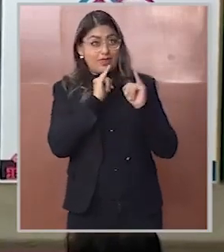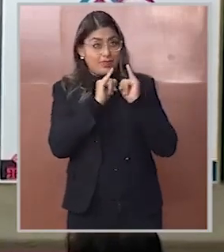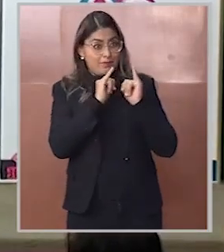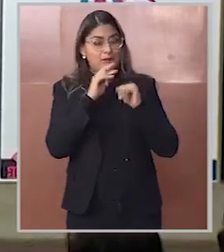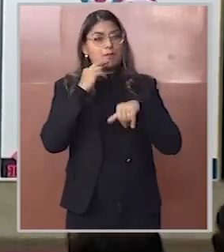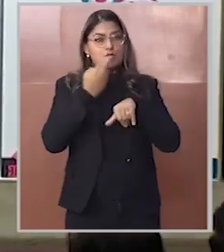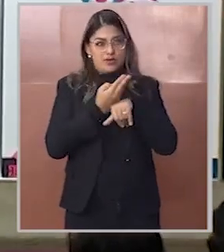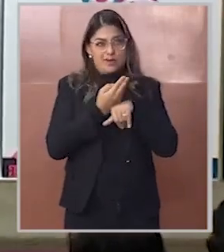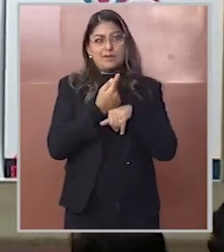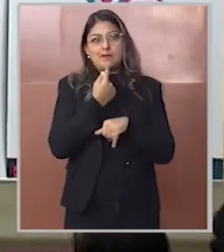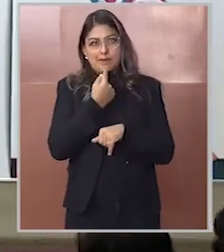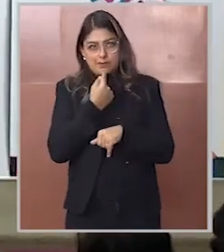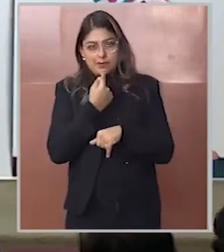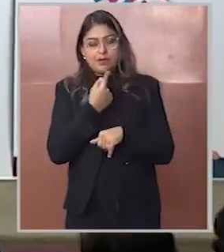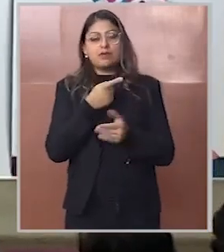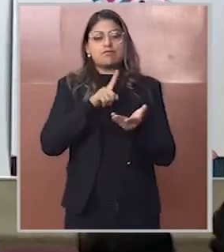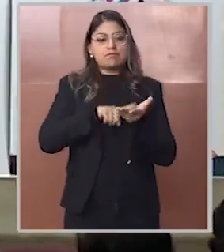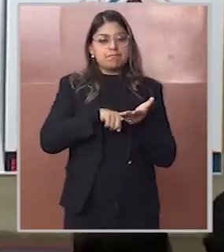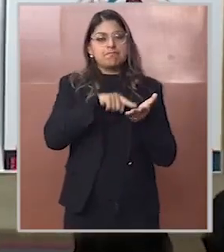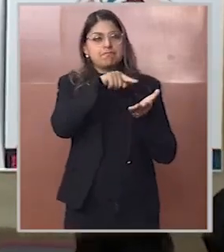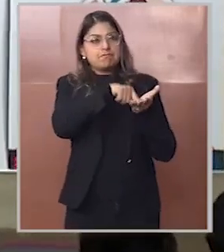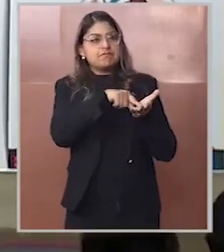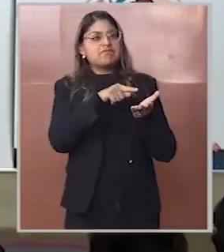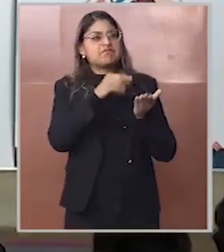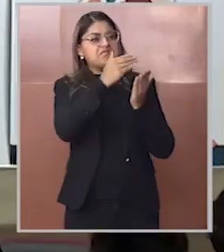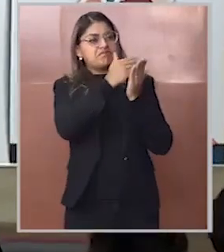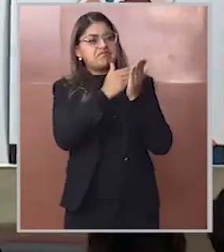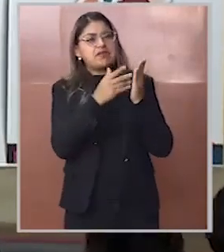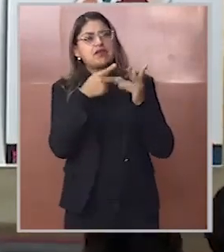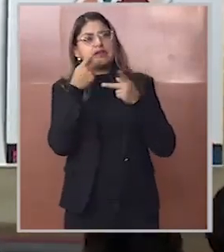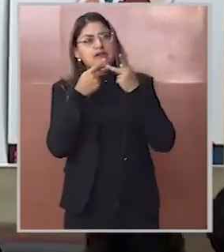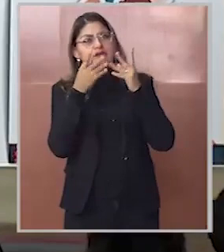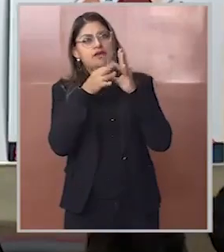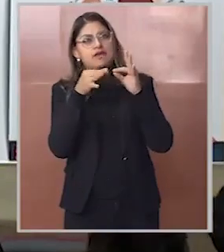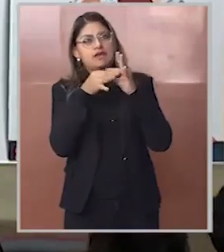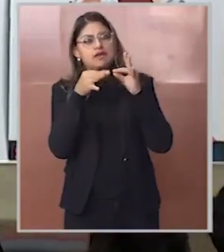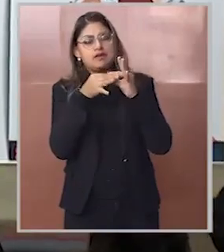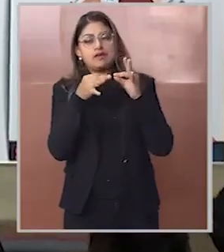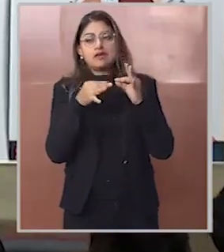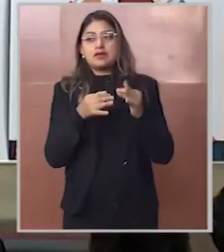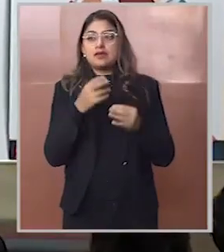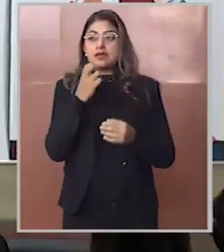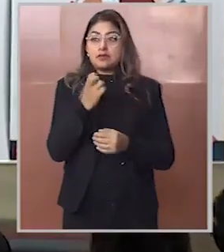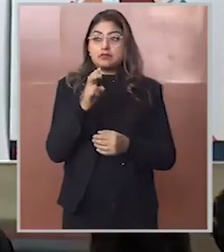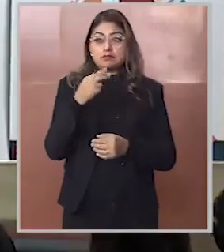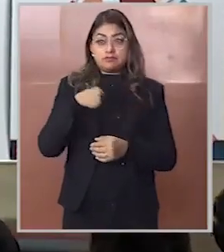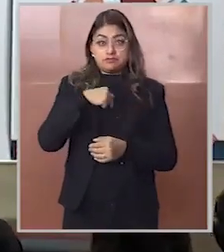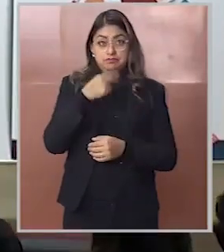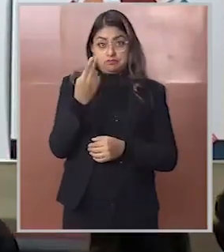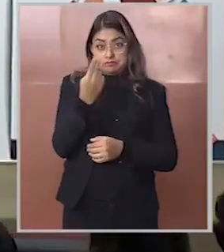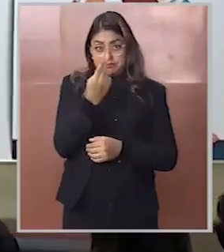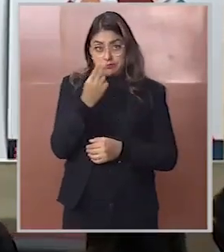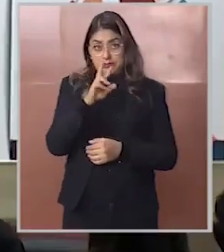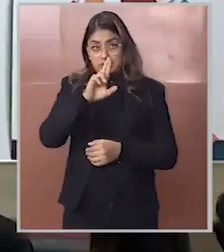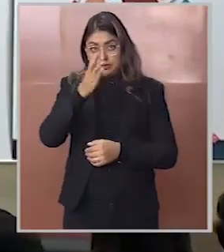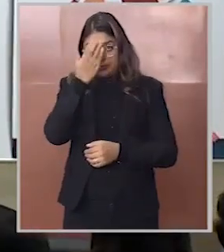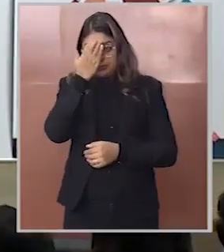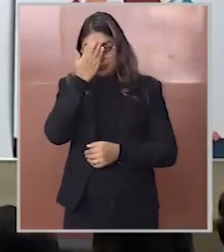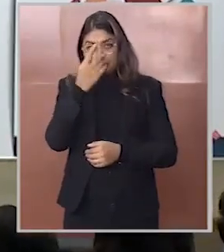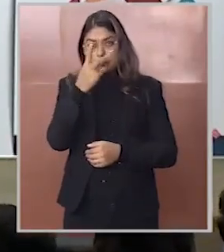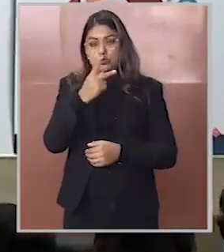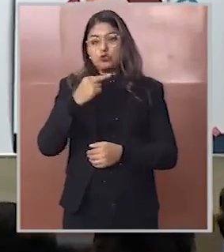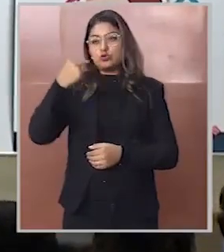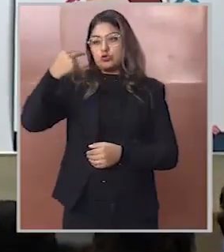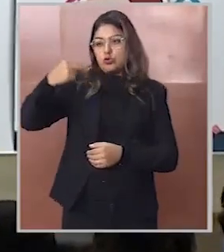eh lo cual además aquí no solo el reconocer sus nombres sino en el audio en este momento este pequeño homenaje también a quienes han